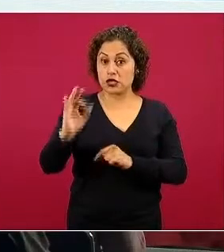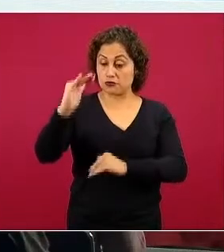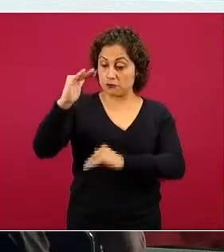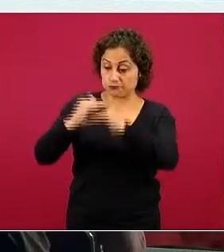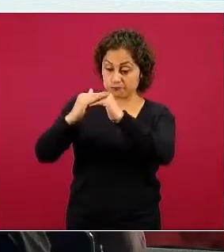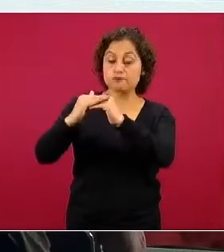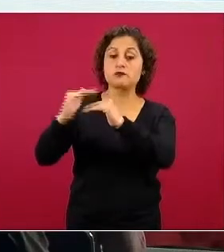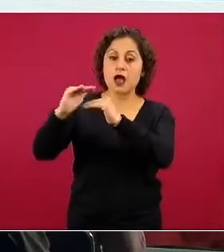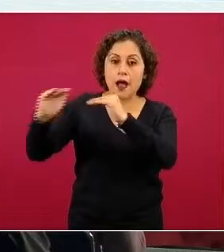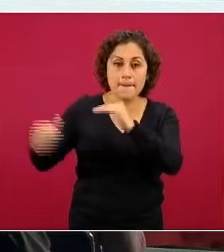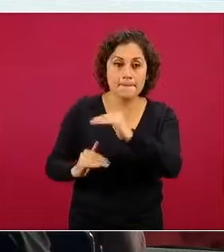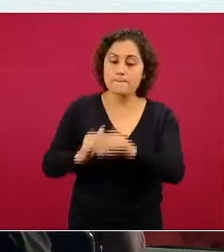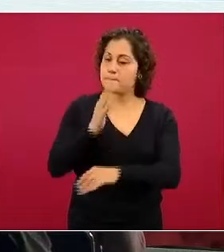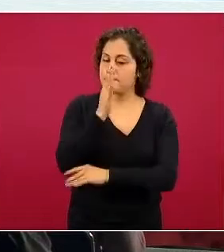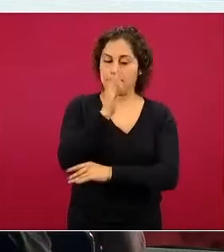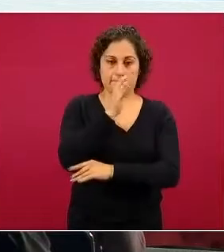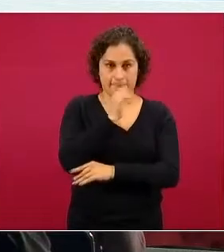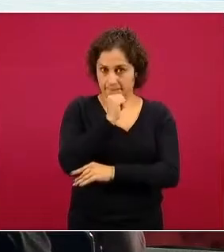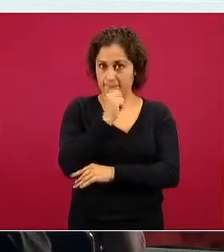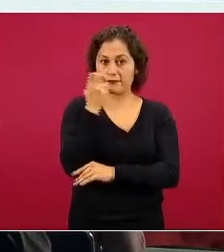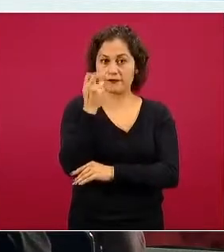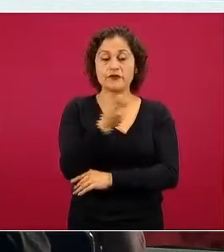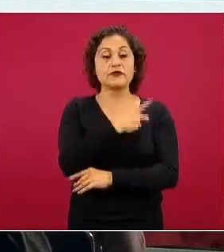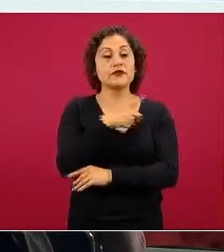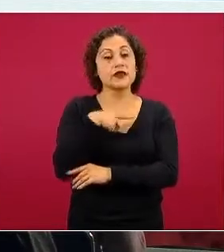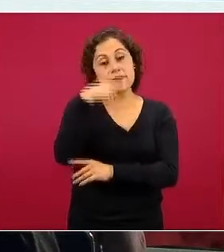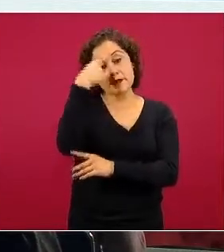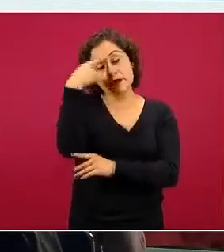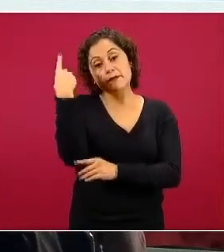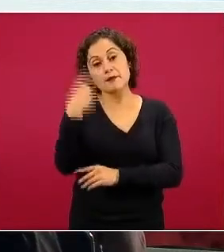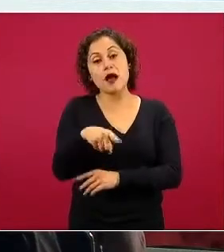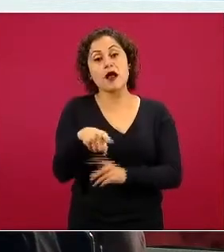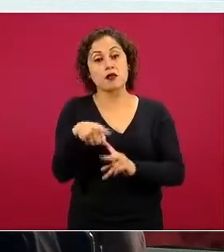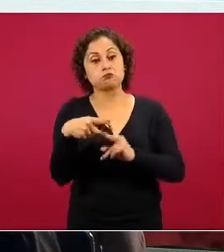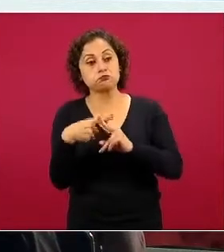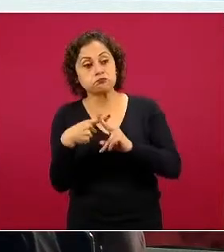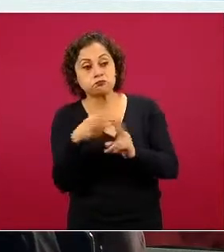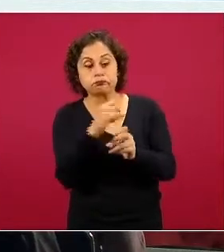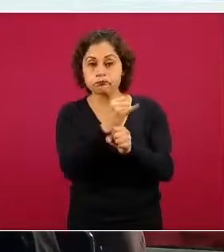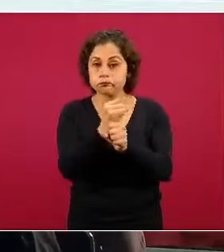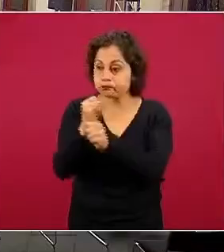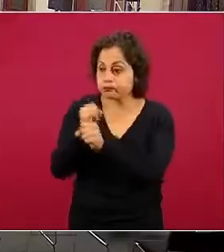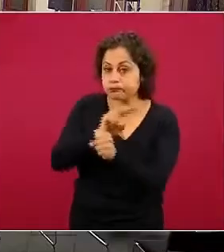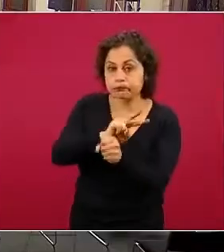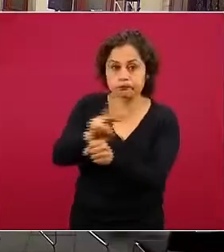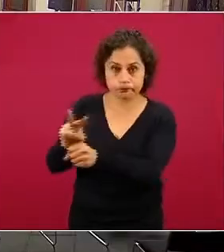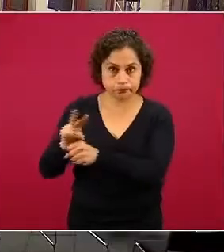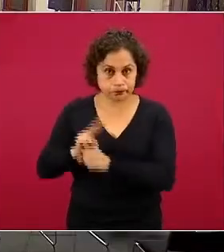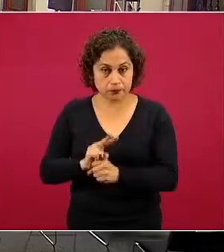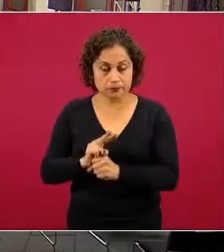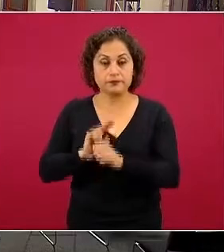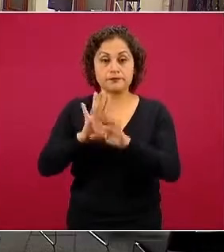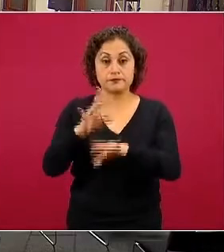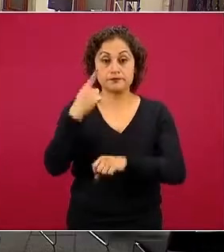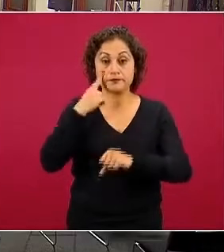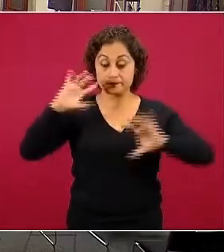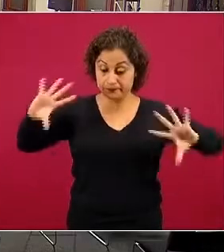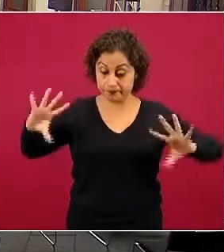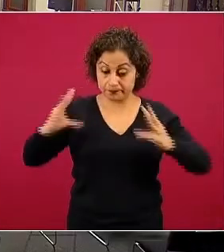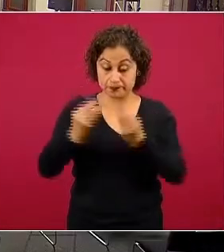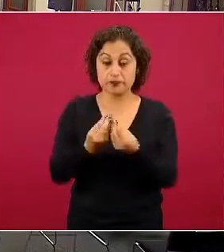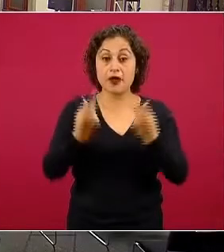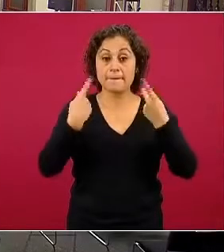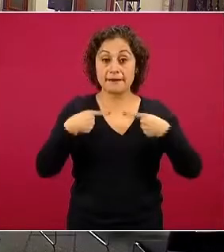marca el lineamiento de vigilancia epidemiológica. De todas estas personas